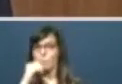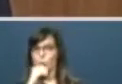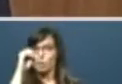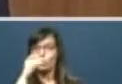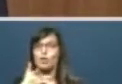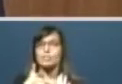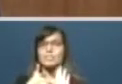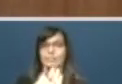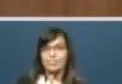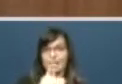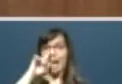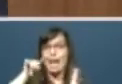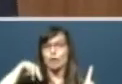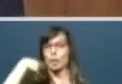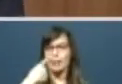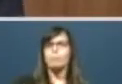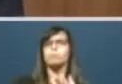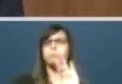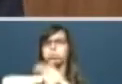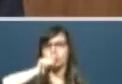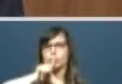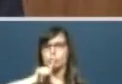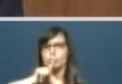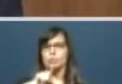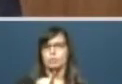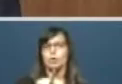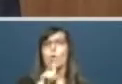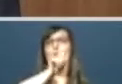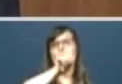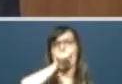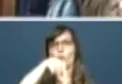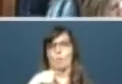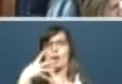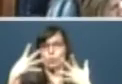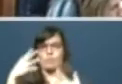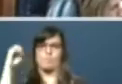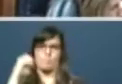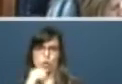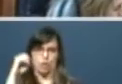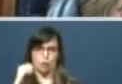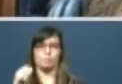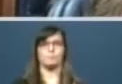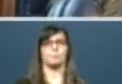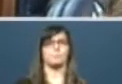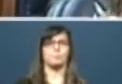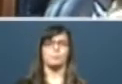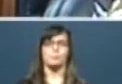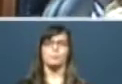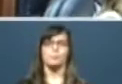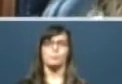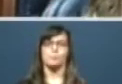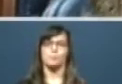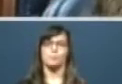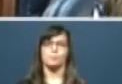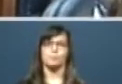intenso en el año 2015 hasta el más 1,9 por ciento sobre cómo se están trasladando